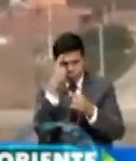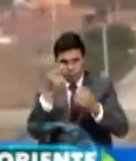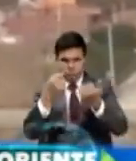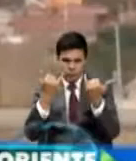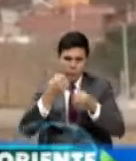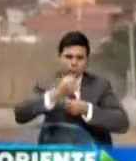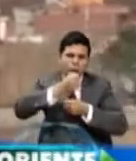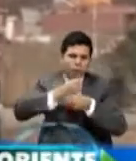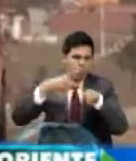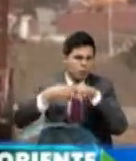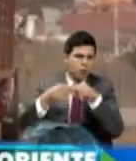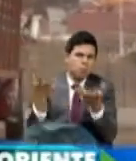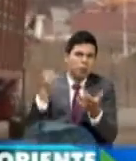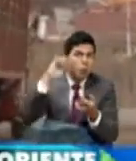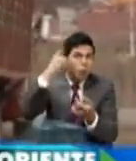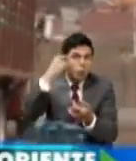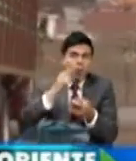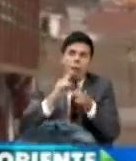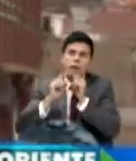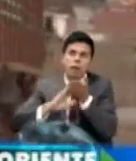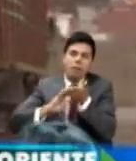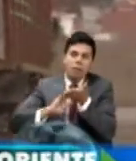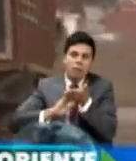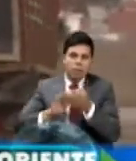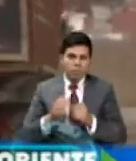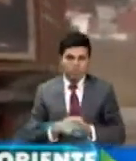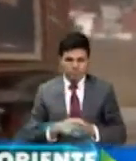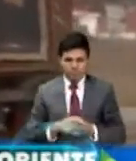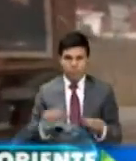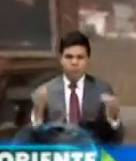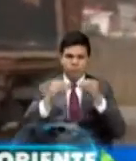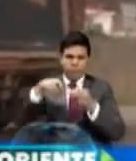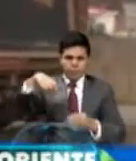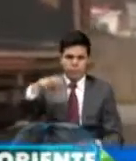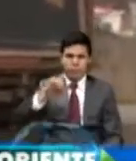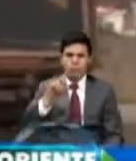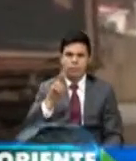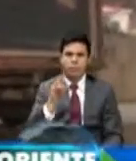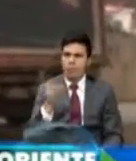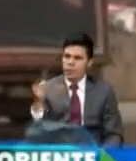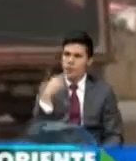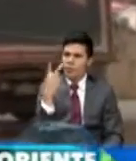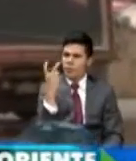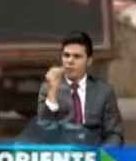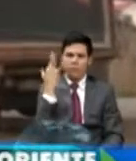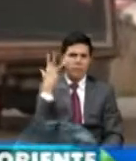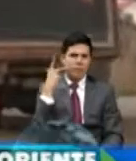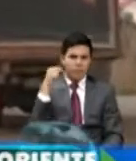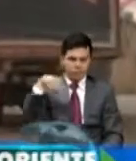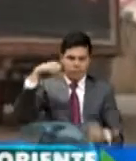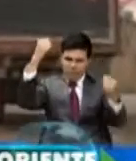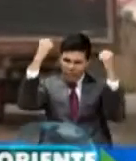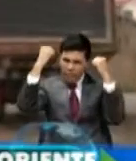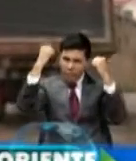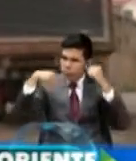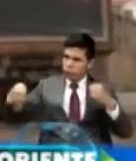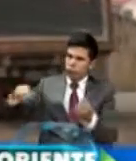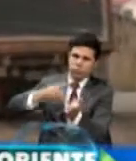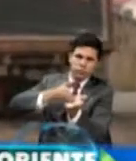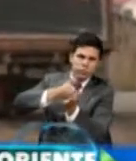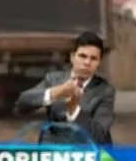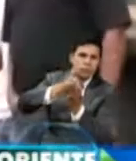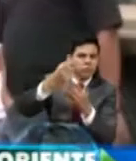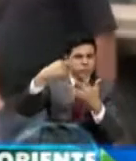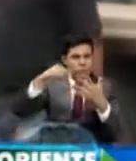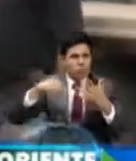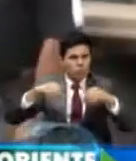hasta cuando el gobierno nos solucione algo. Bueno, don Pedro, ya llevan más de 20 días en este paro. ¿Ustedes continúan acá de manera